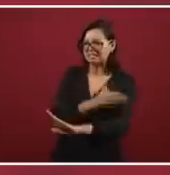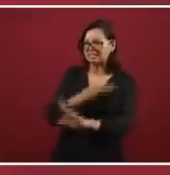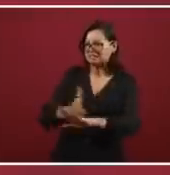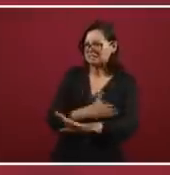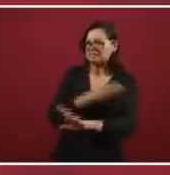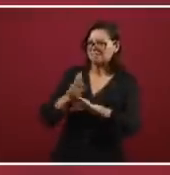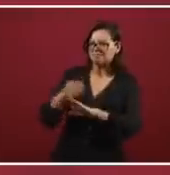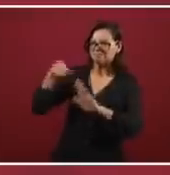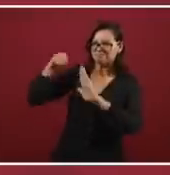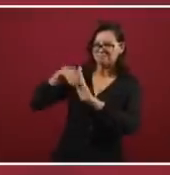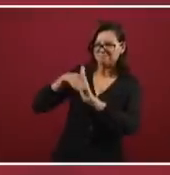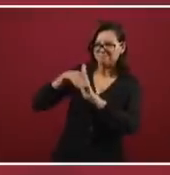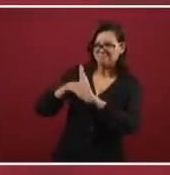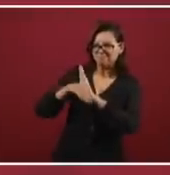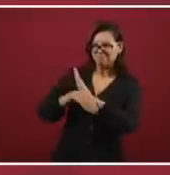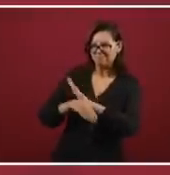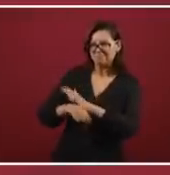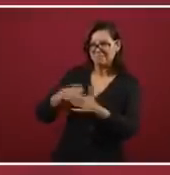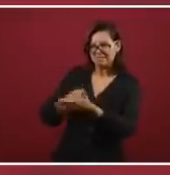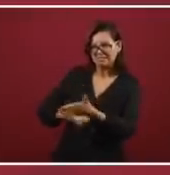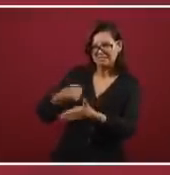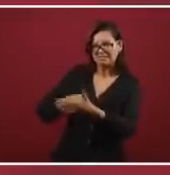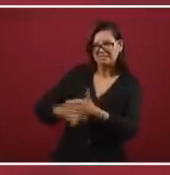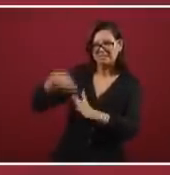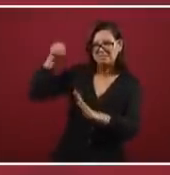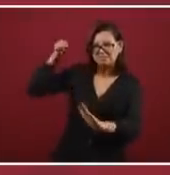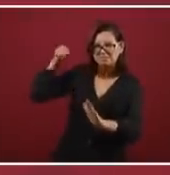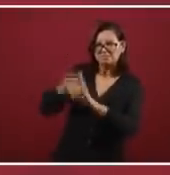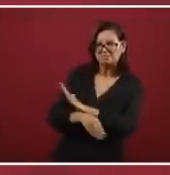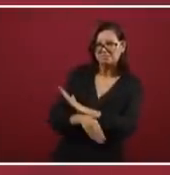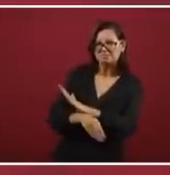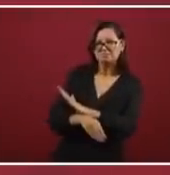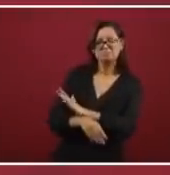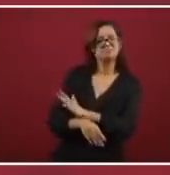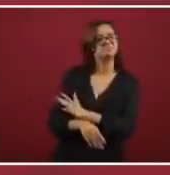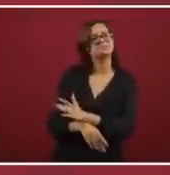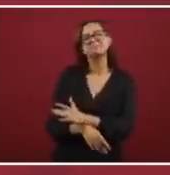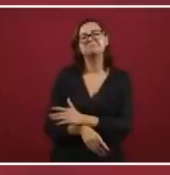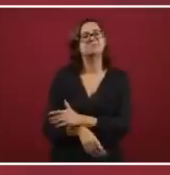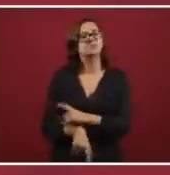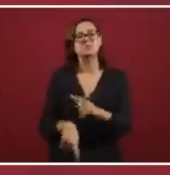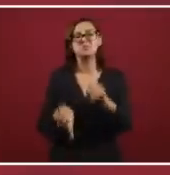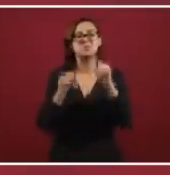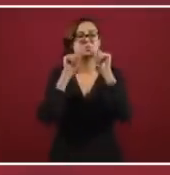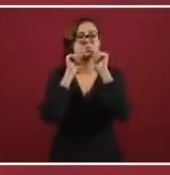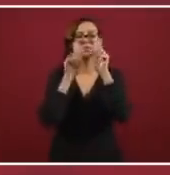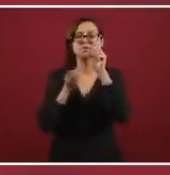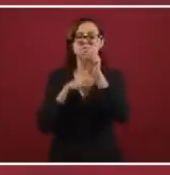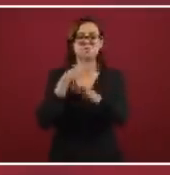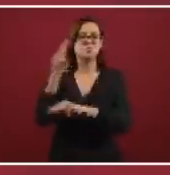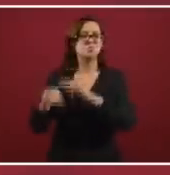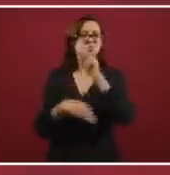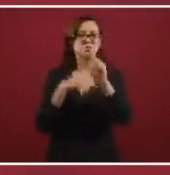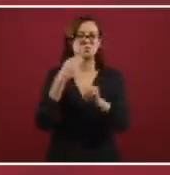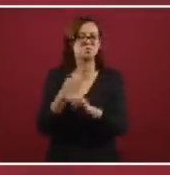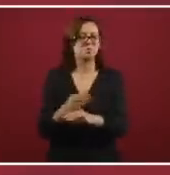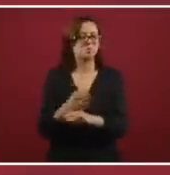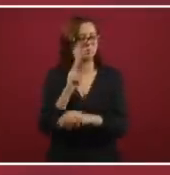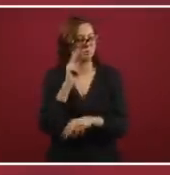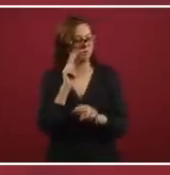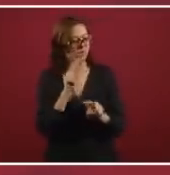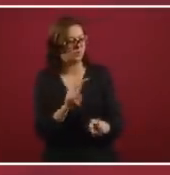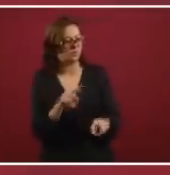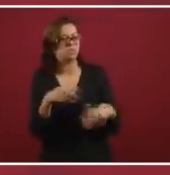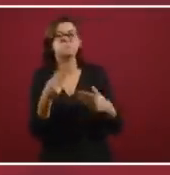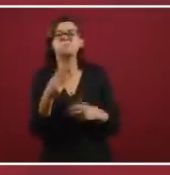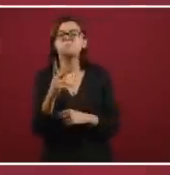lograrlo, se empeñaron en eso, sigue siendo a nivel mundial de las empresas